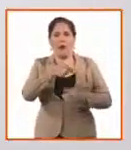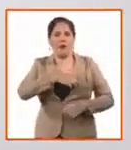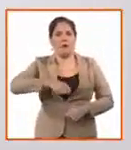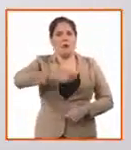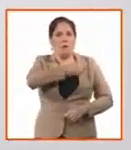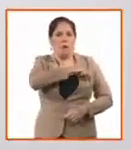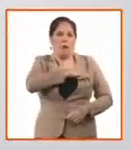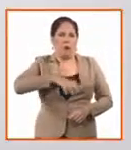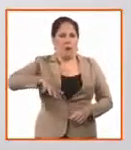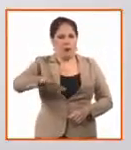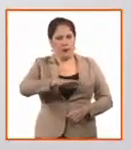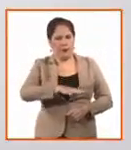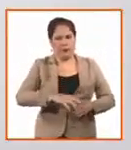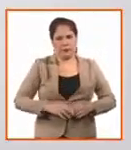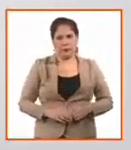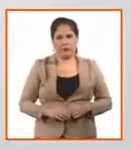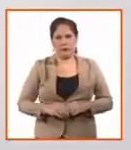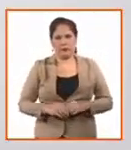sociedad.